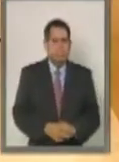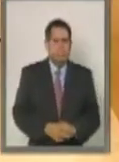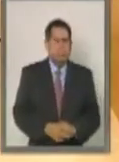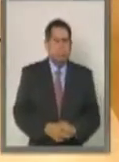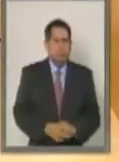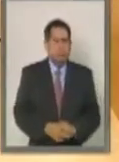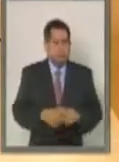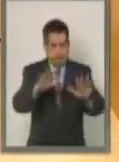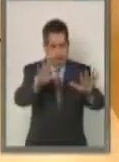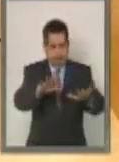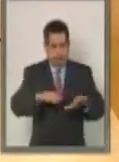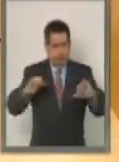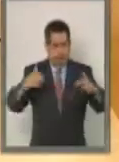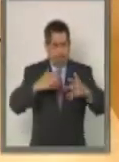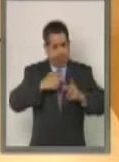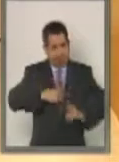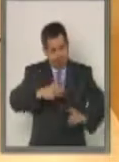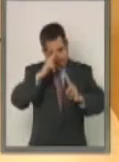Honorable Asamblea,